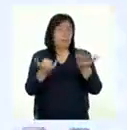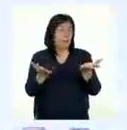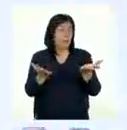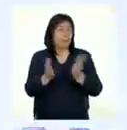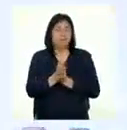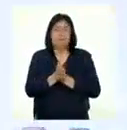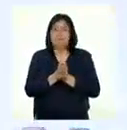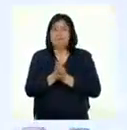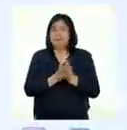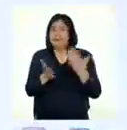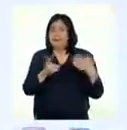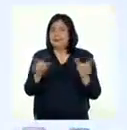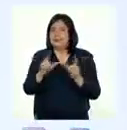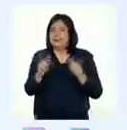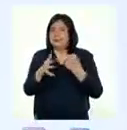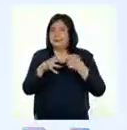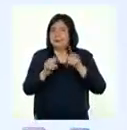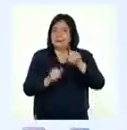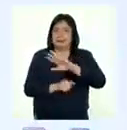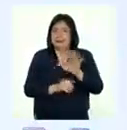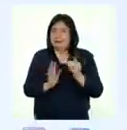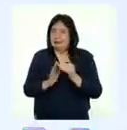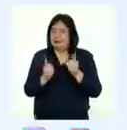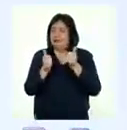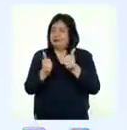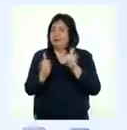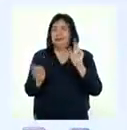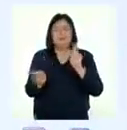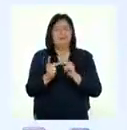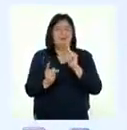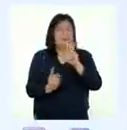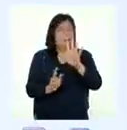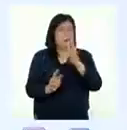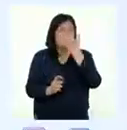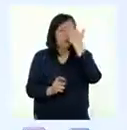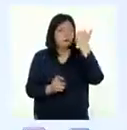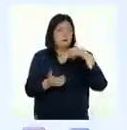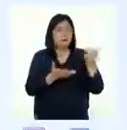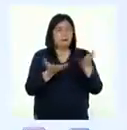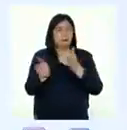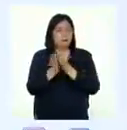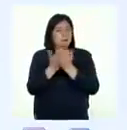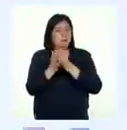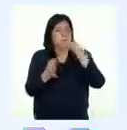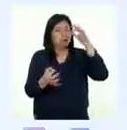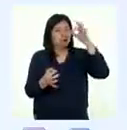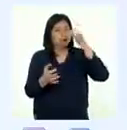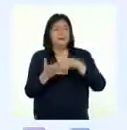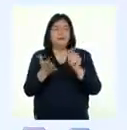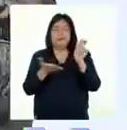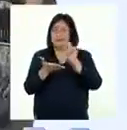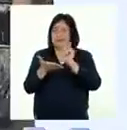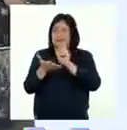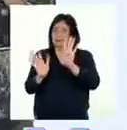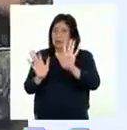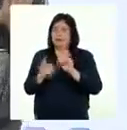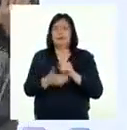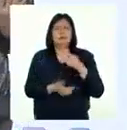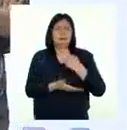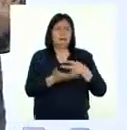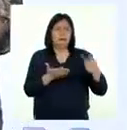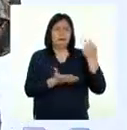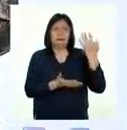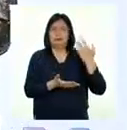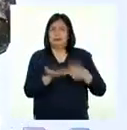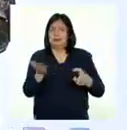Ahora muy bien, ¿están listos para empezar por casa? ¡Perfecto! Eso sí, no se olviden traer sus cuadernos u hojas para tomar apuntes. Durante estas